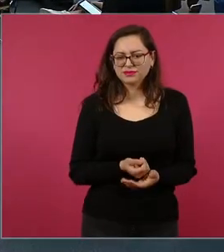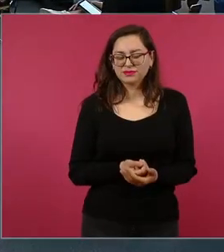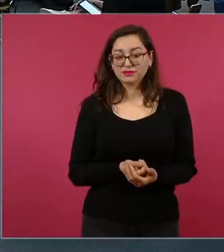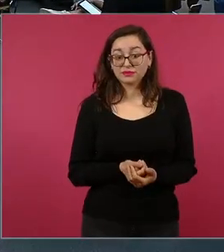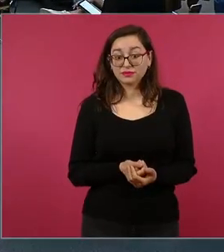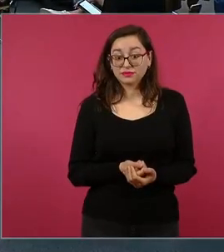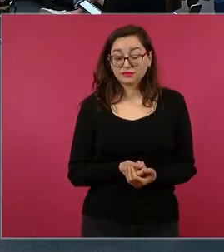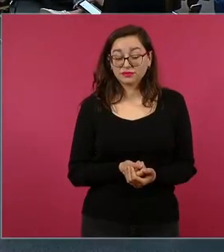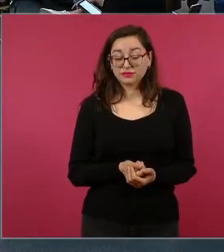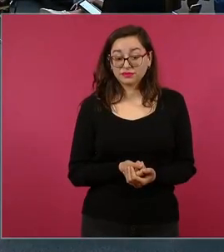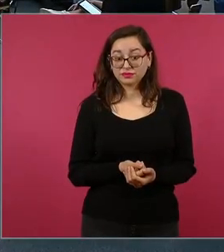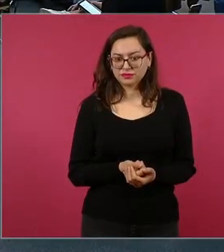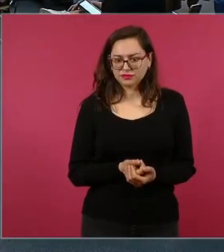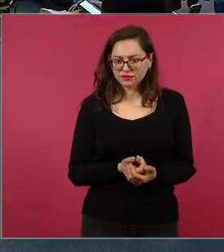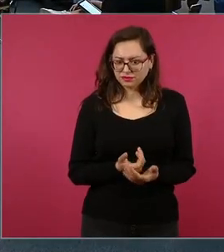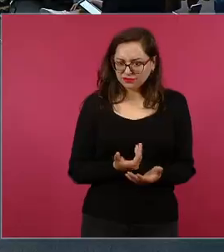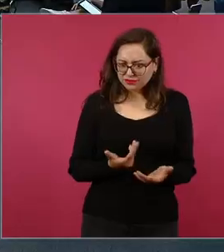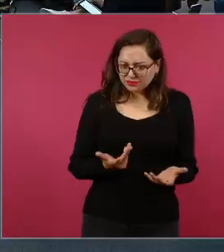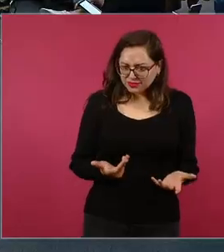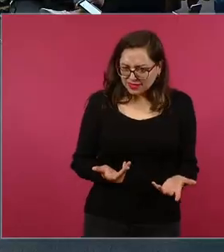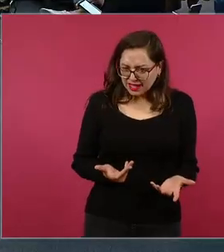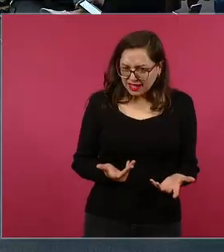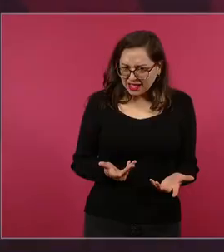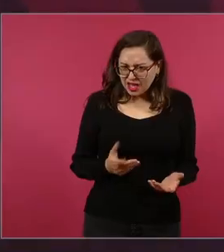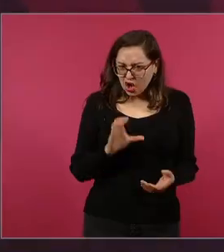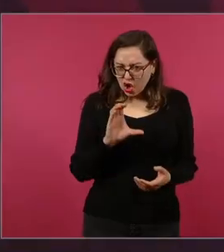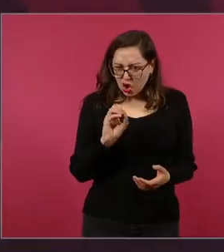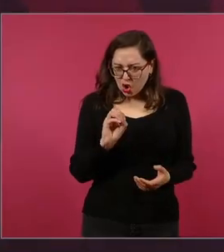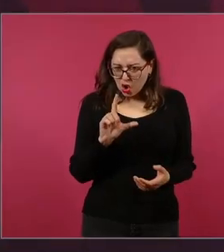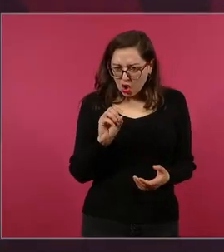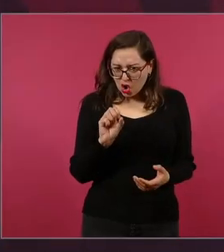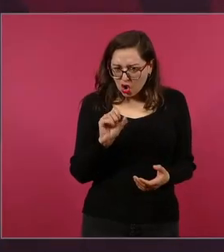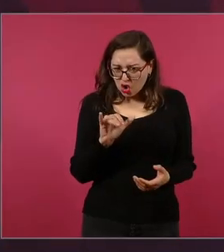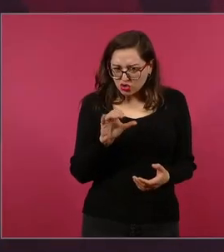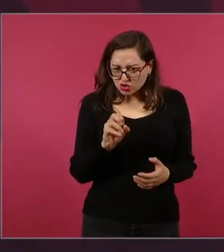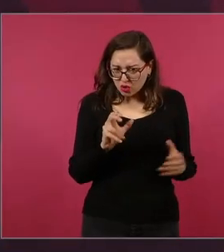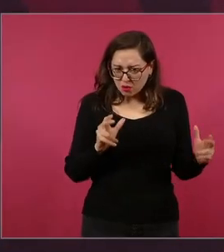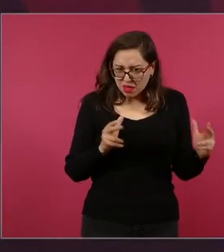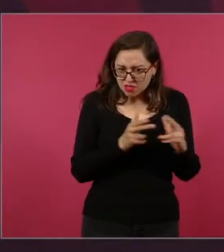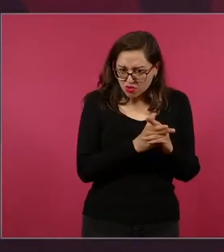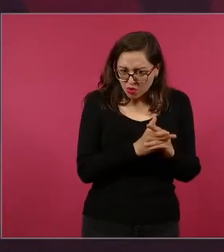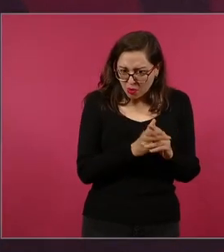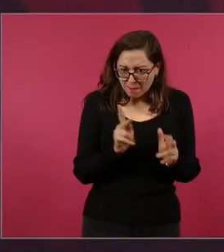O sea, ¿que fueron priistas los asesinos desde Colosio? Incluso dijo que los iba a